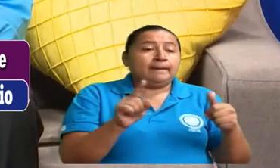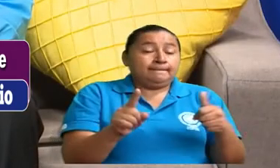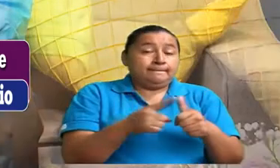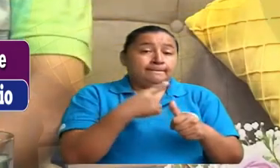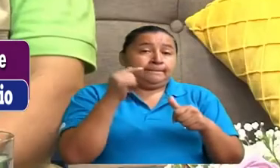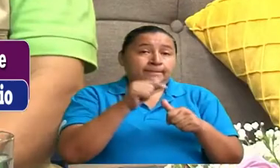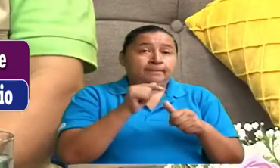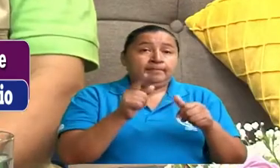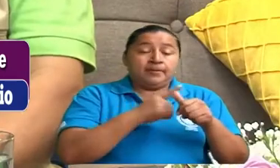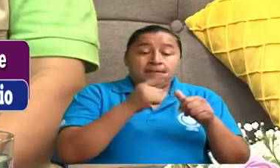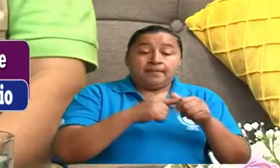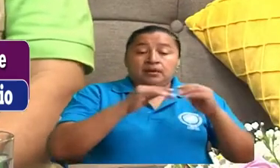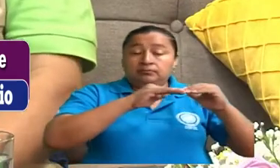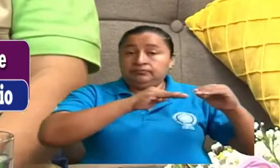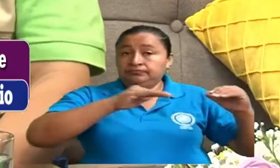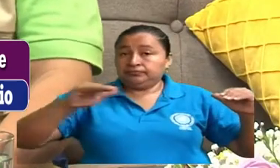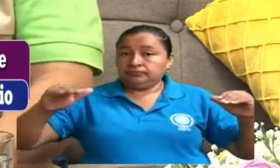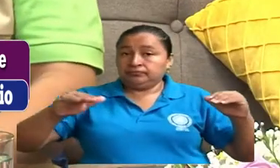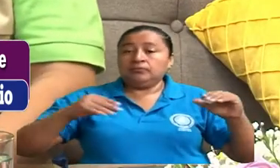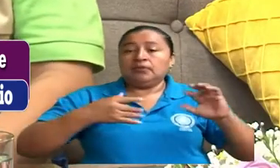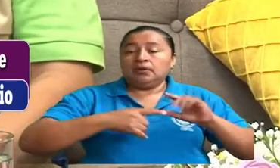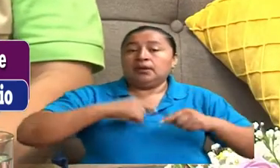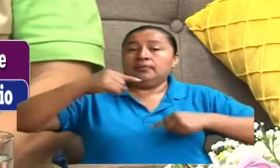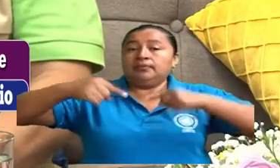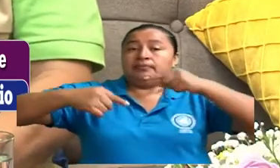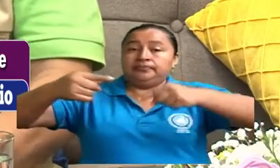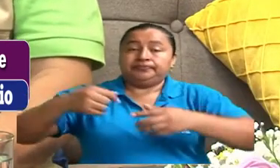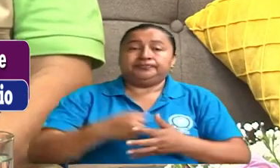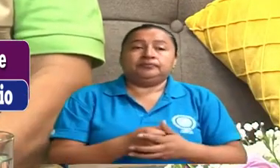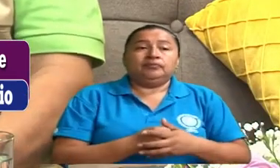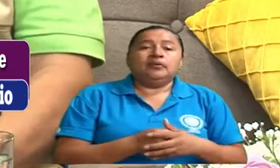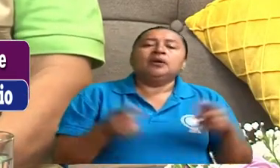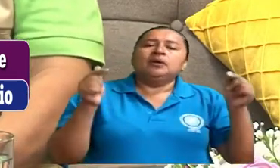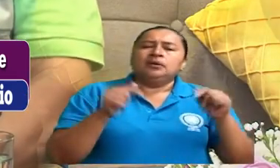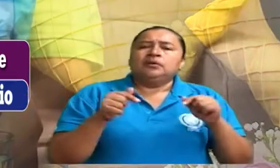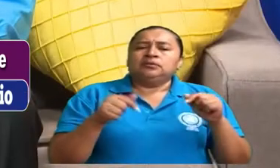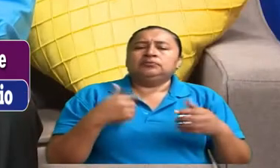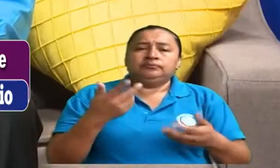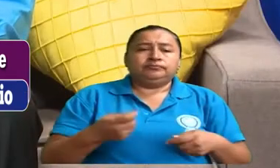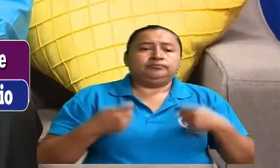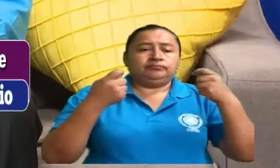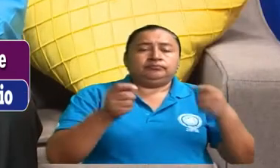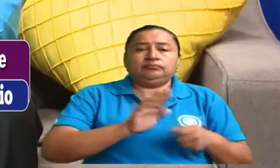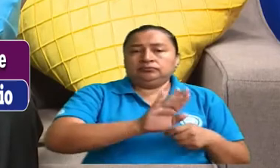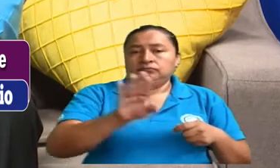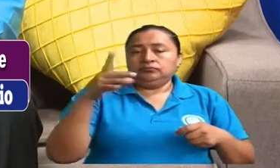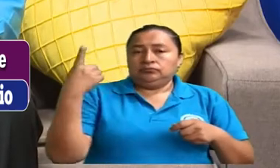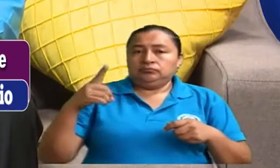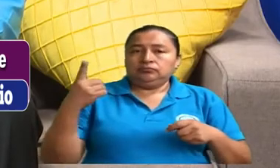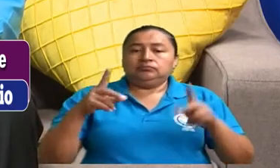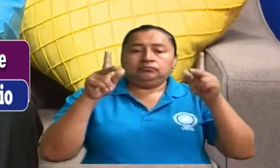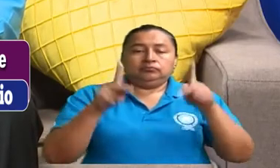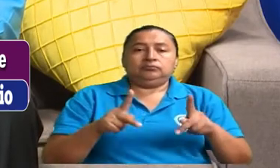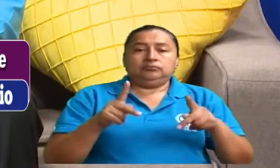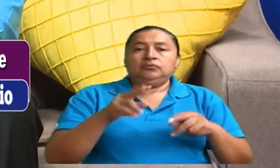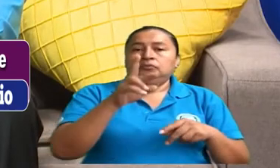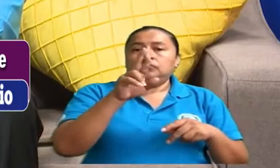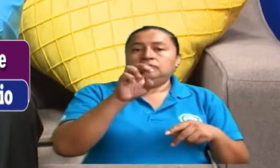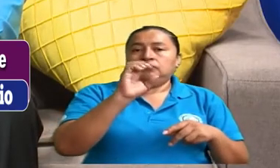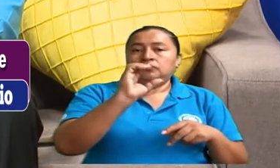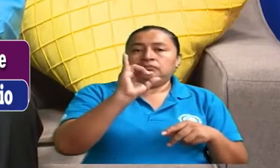el primer eslabón en la cadena del reciclaje. Y es un parte de la restitución de derechos también, recicladores de